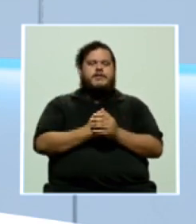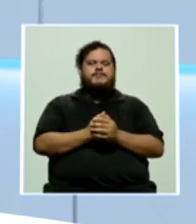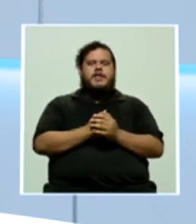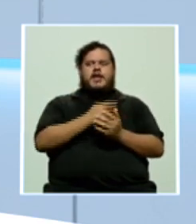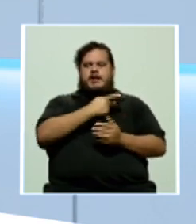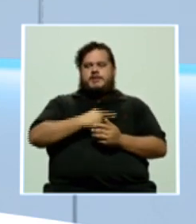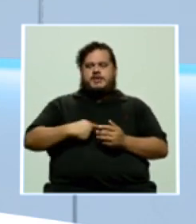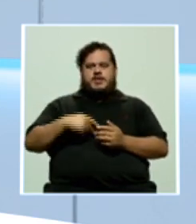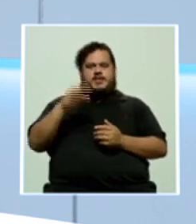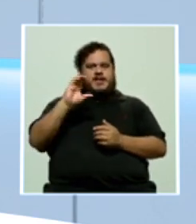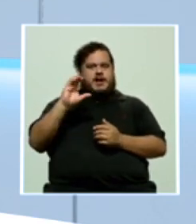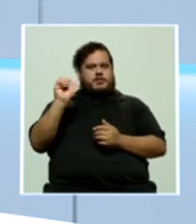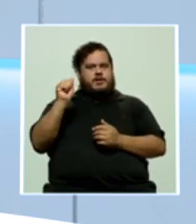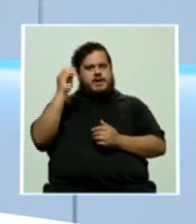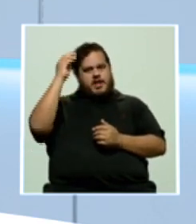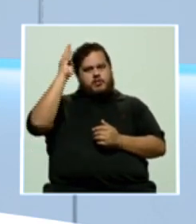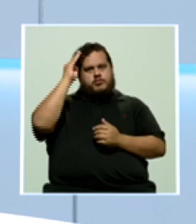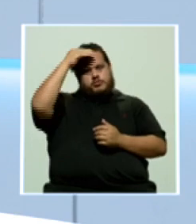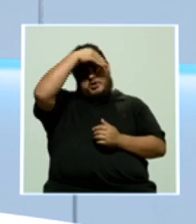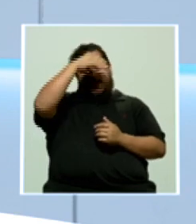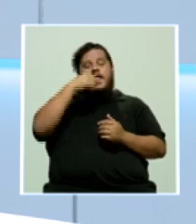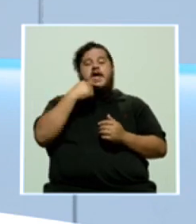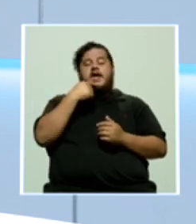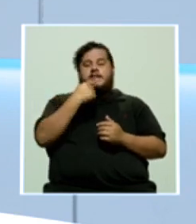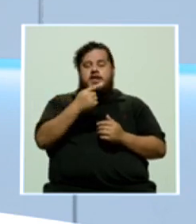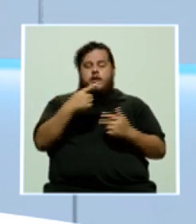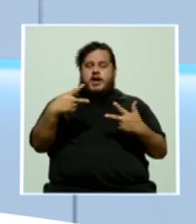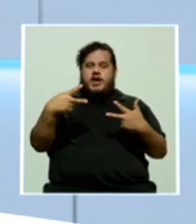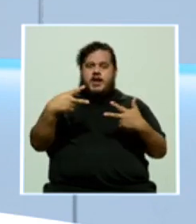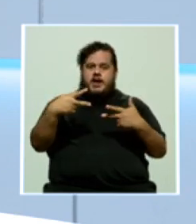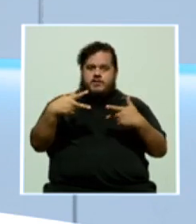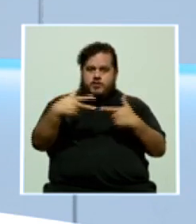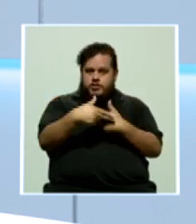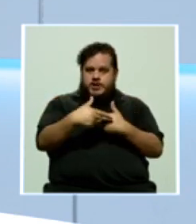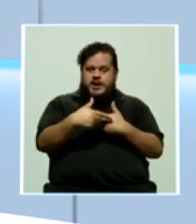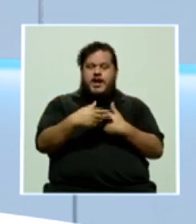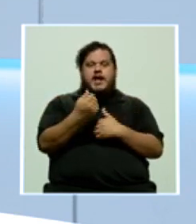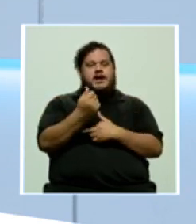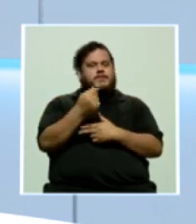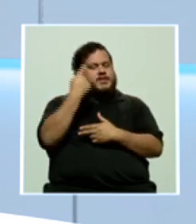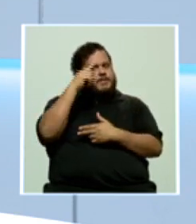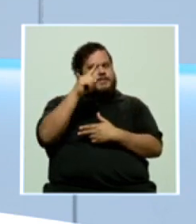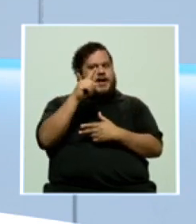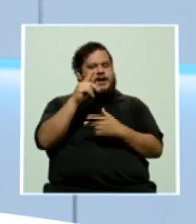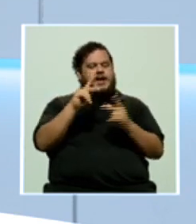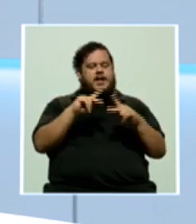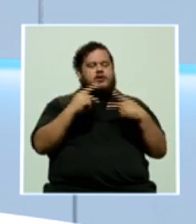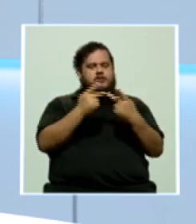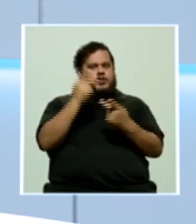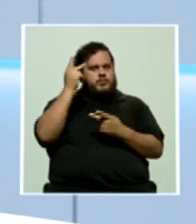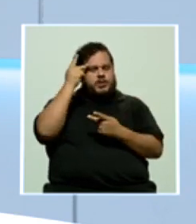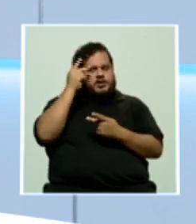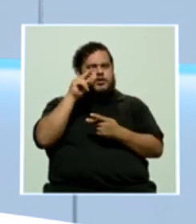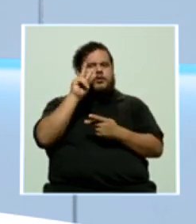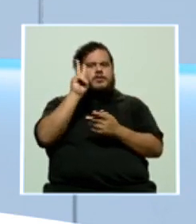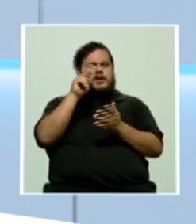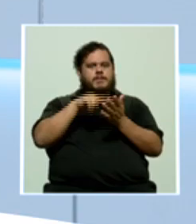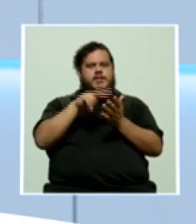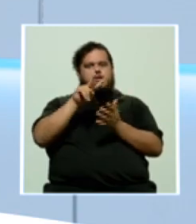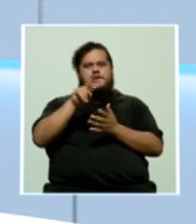Carlos Alvarado firmó una ley que recortará los recursos para la campaña política del